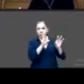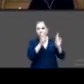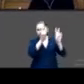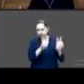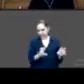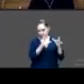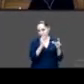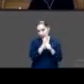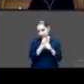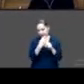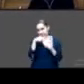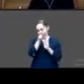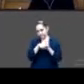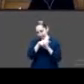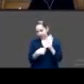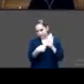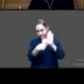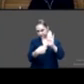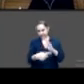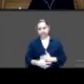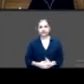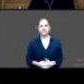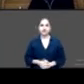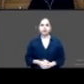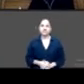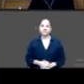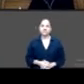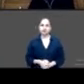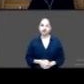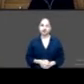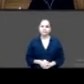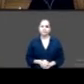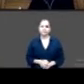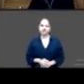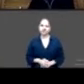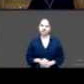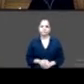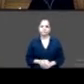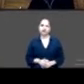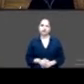Espero que se puedan mirar y escuchar. ¿Se escucha?